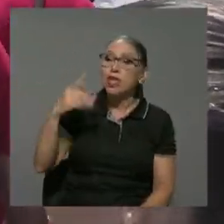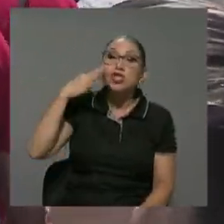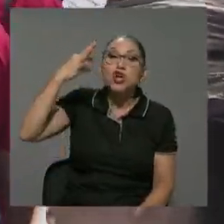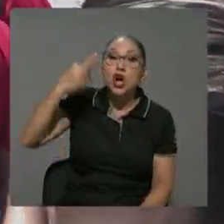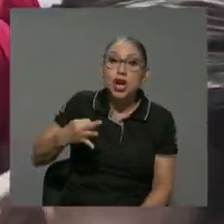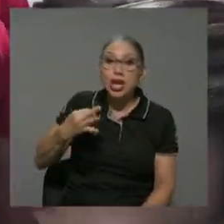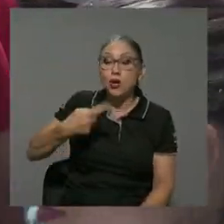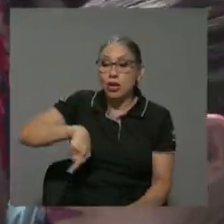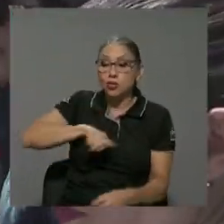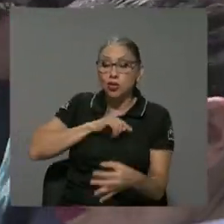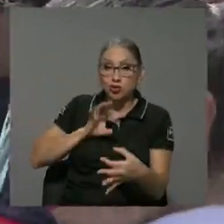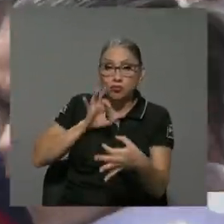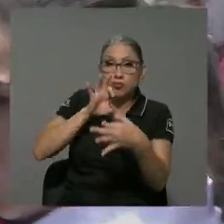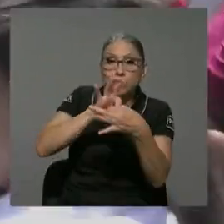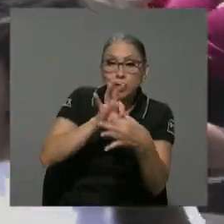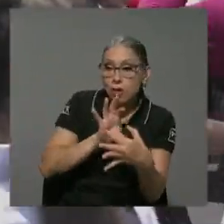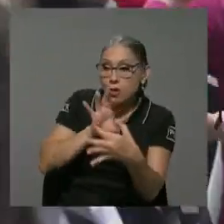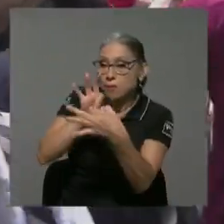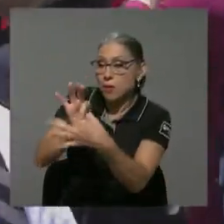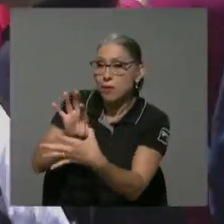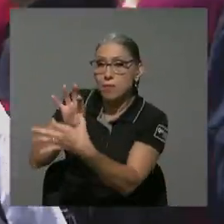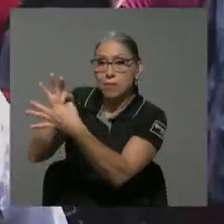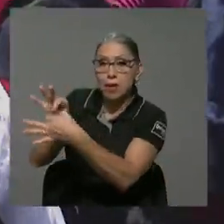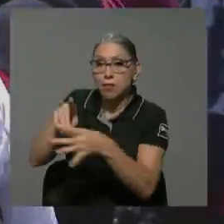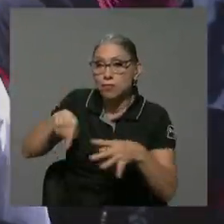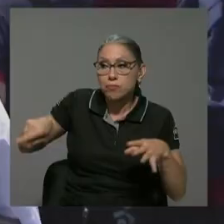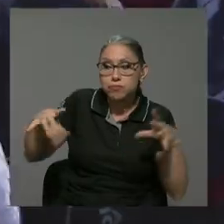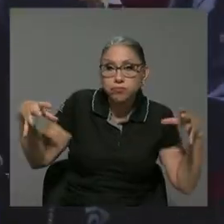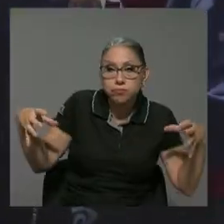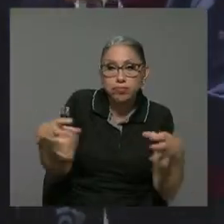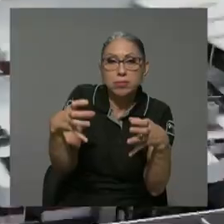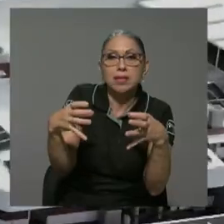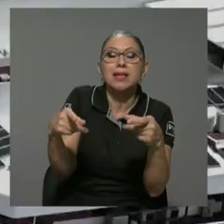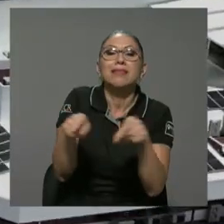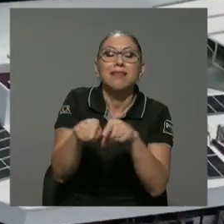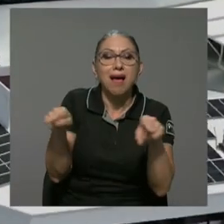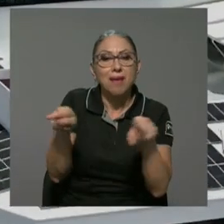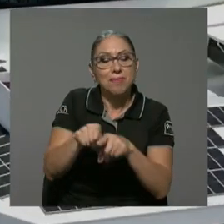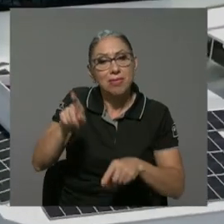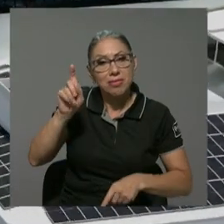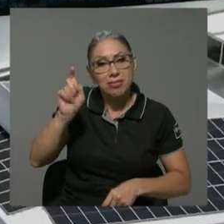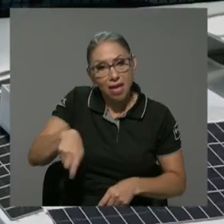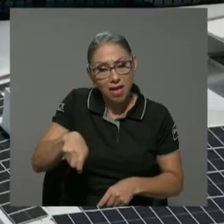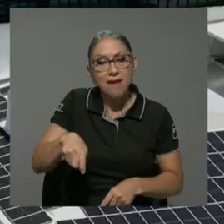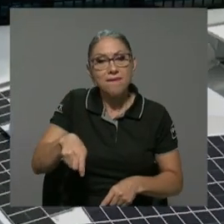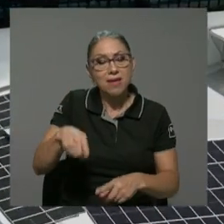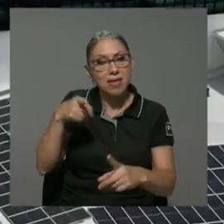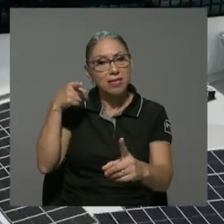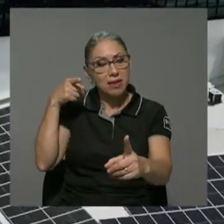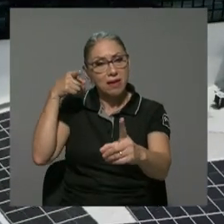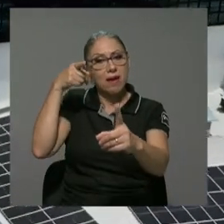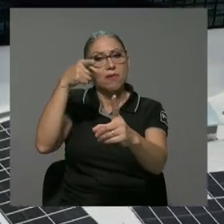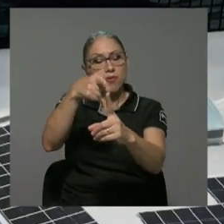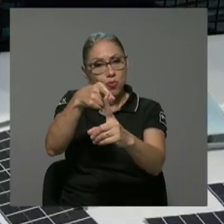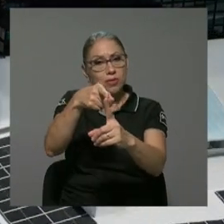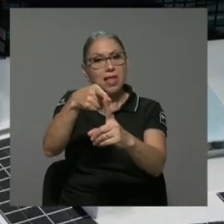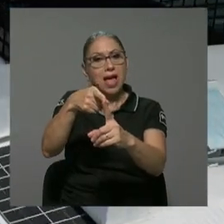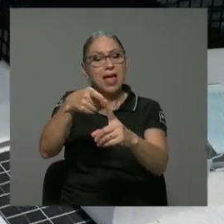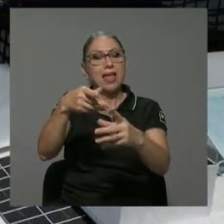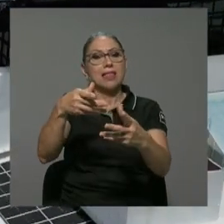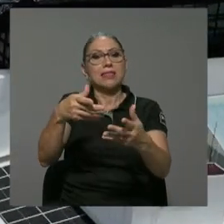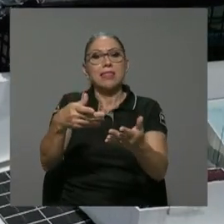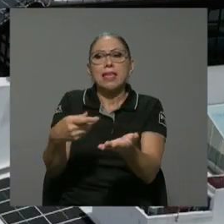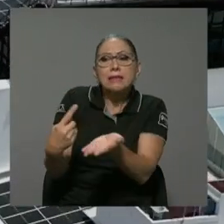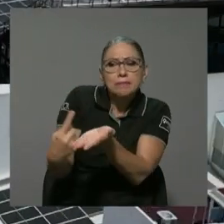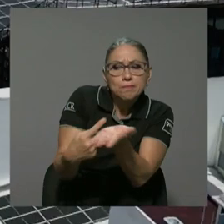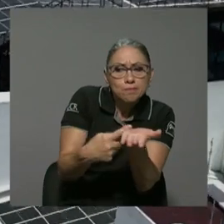diferentes actores también debe de ir en la... Creo yo que debe de ir en la ruta de problematizar